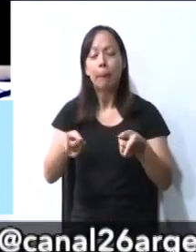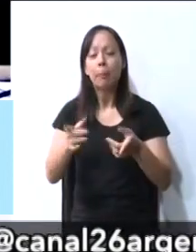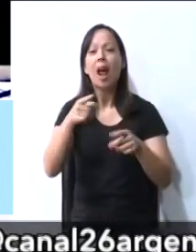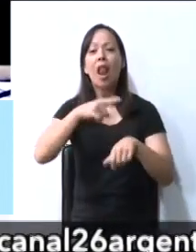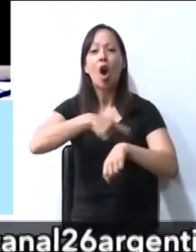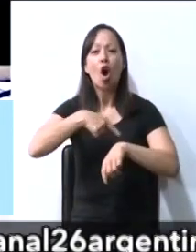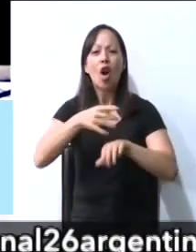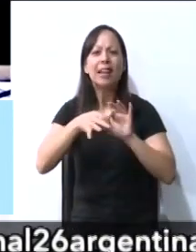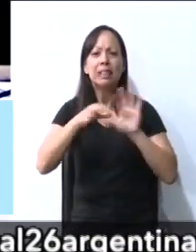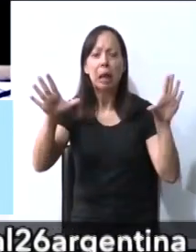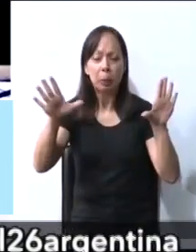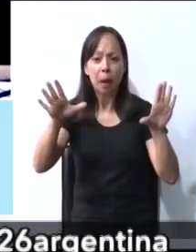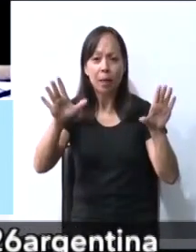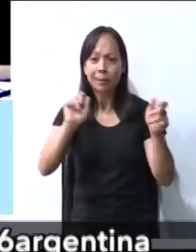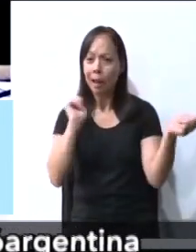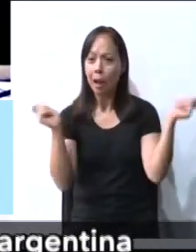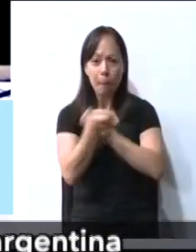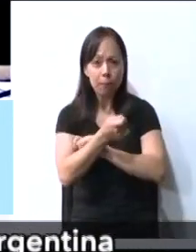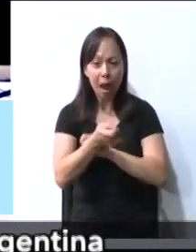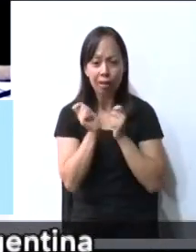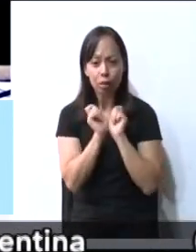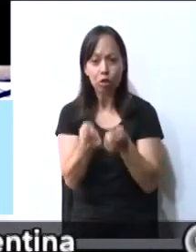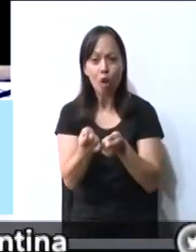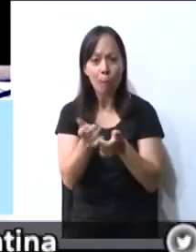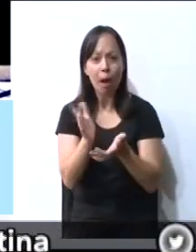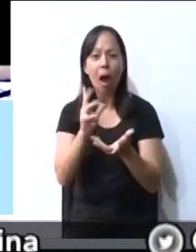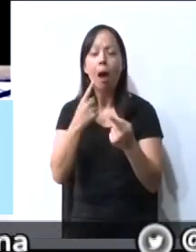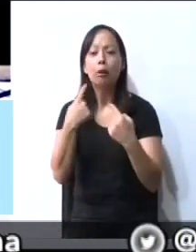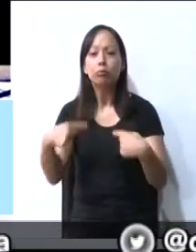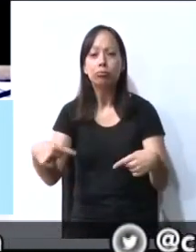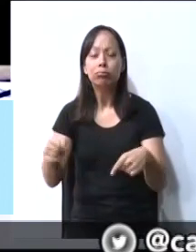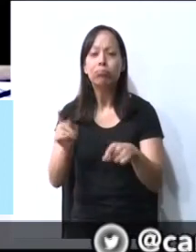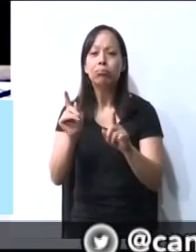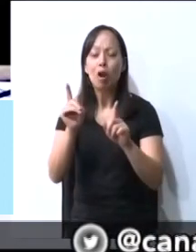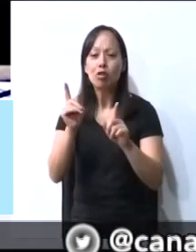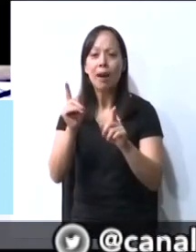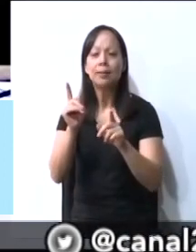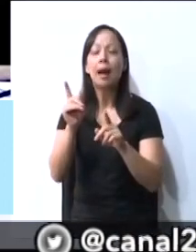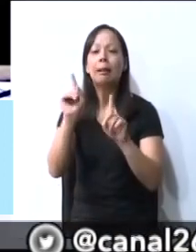espacio de aprendizaje. Abrimos las escuelas los sábados y también en el verano.